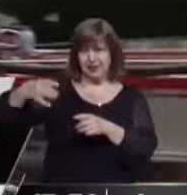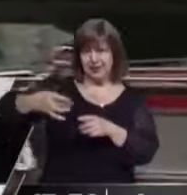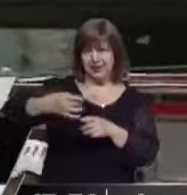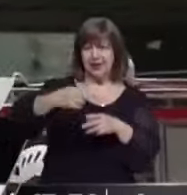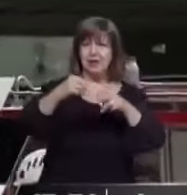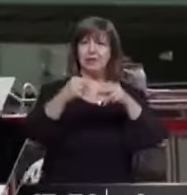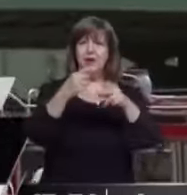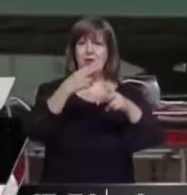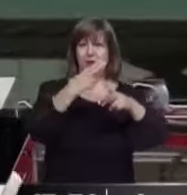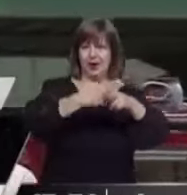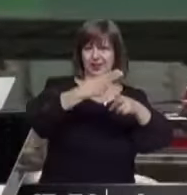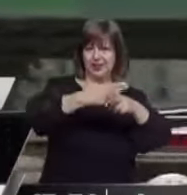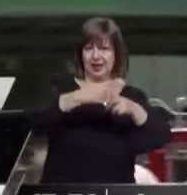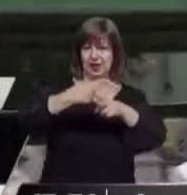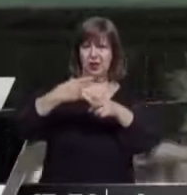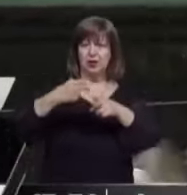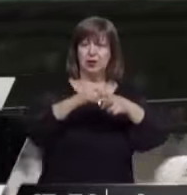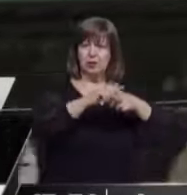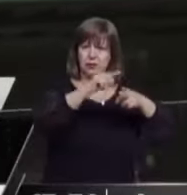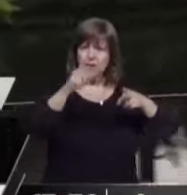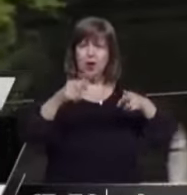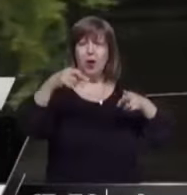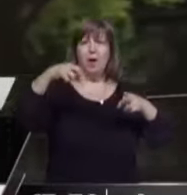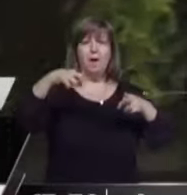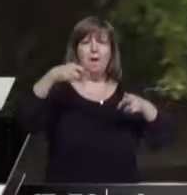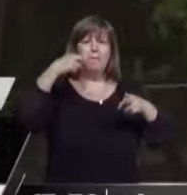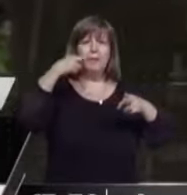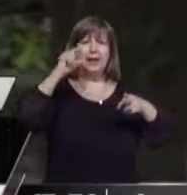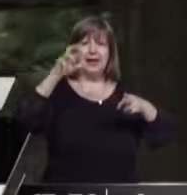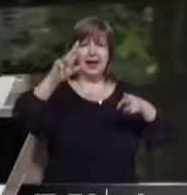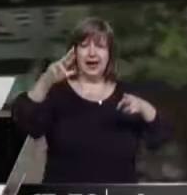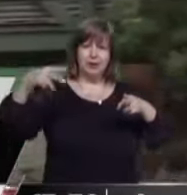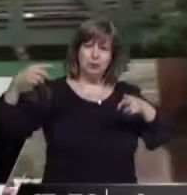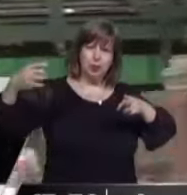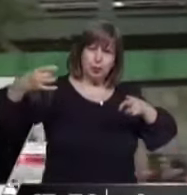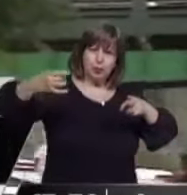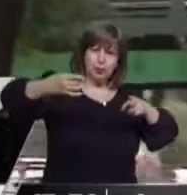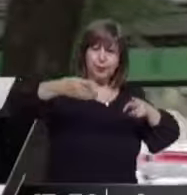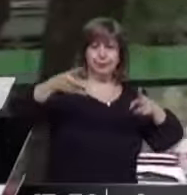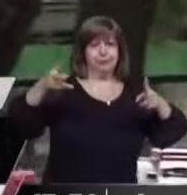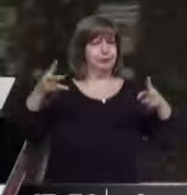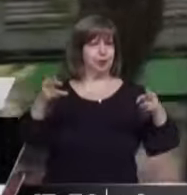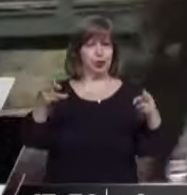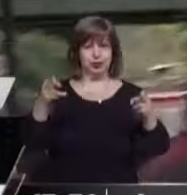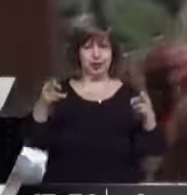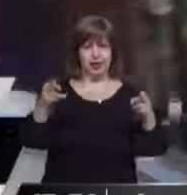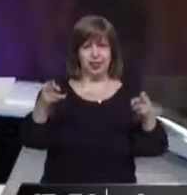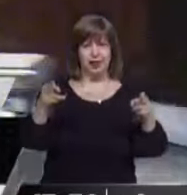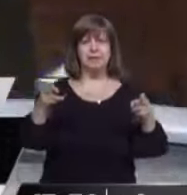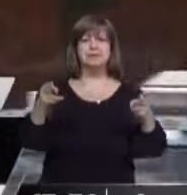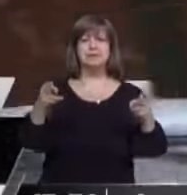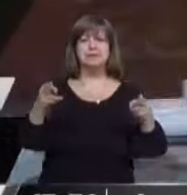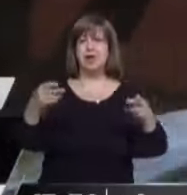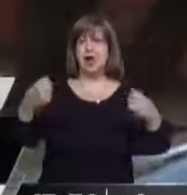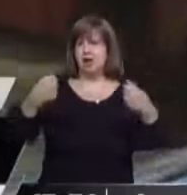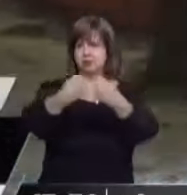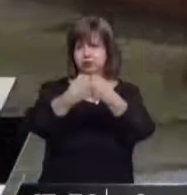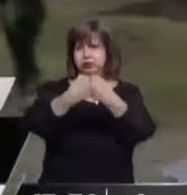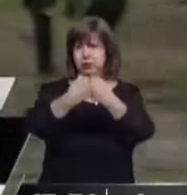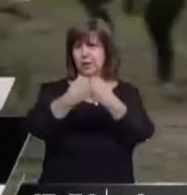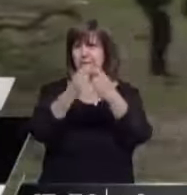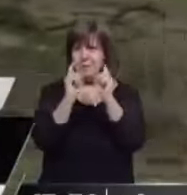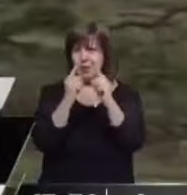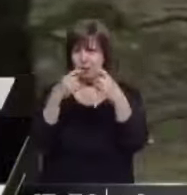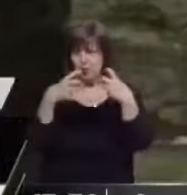estación de retiro con la zona de Pilar en el gran Buenos Aires se encuentra absolutamente interrumpida la formación se encuentra en el